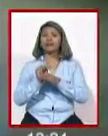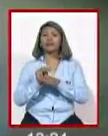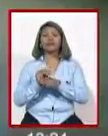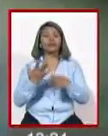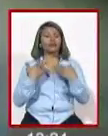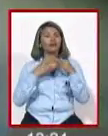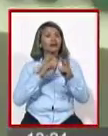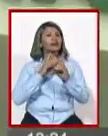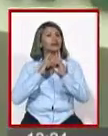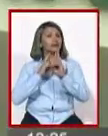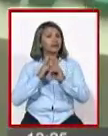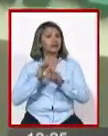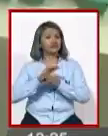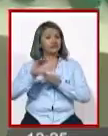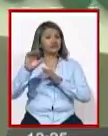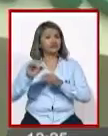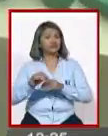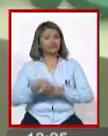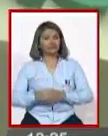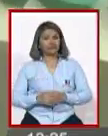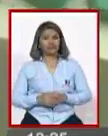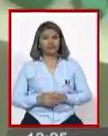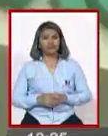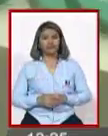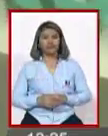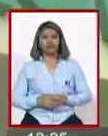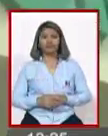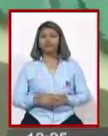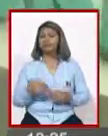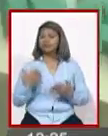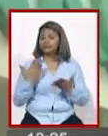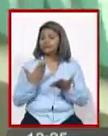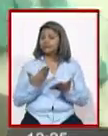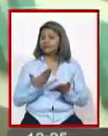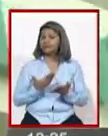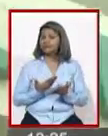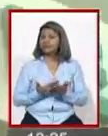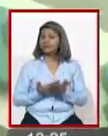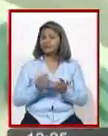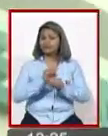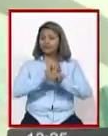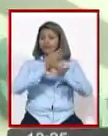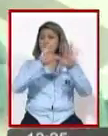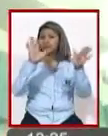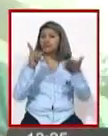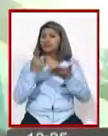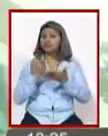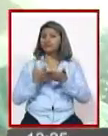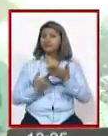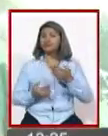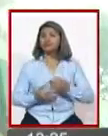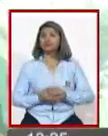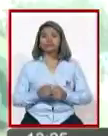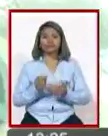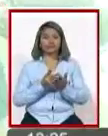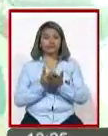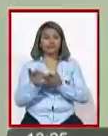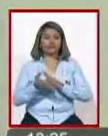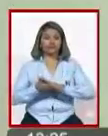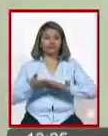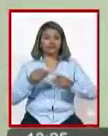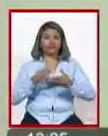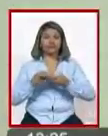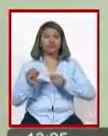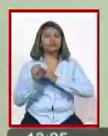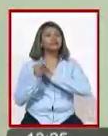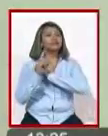dar una respuesta eficaz y eficiente, llegando hasta a esclarecer la verdad histórica de los